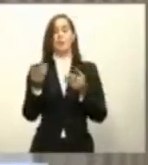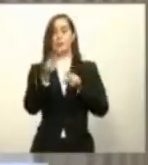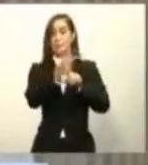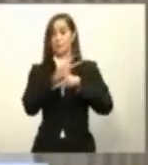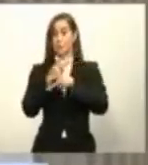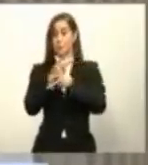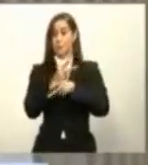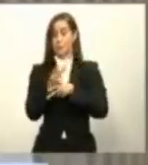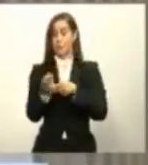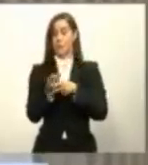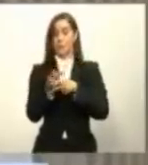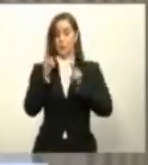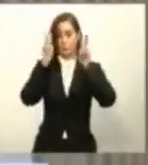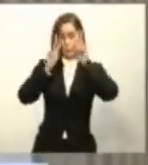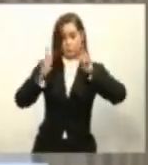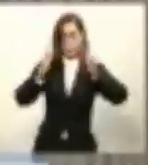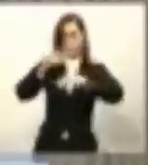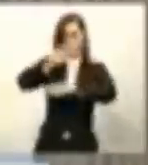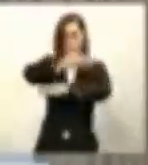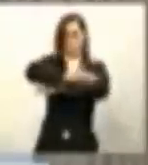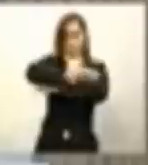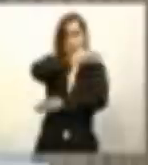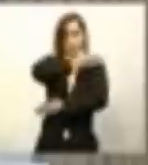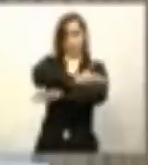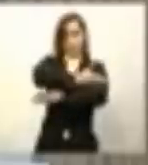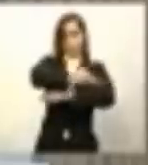seguridad y la vigilancia fronteriza.